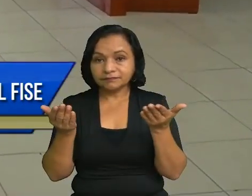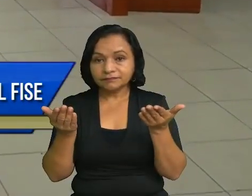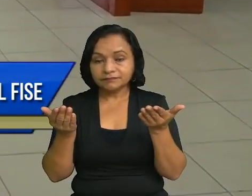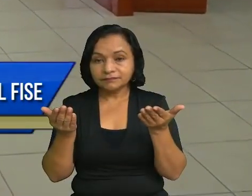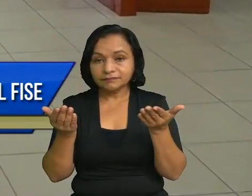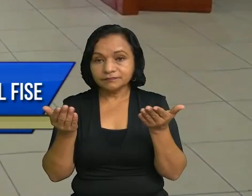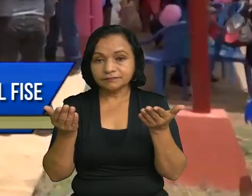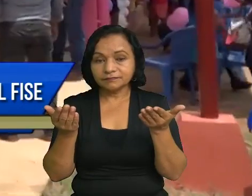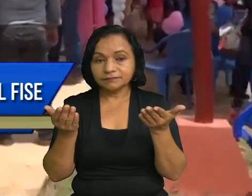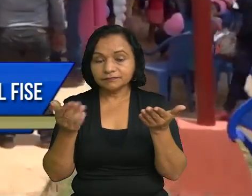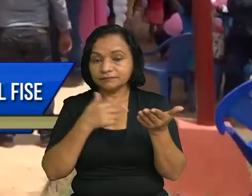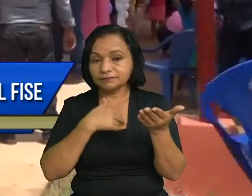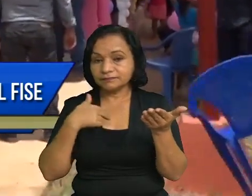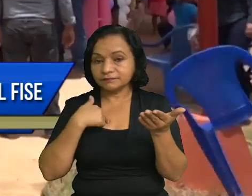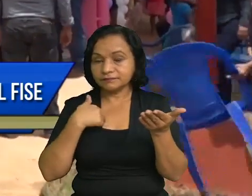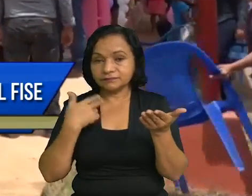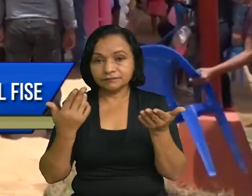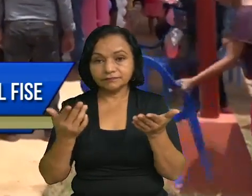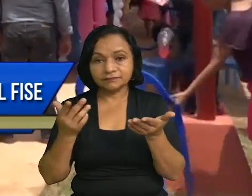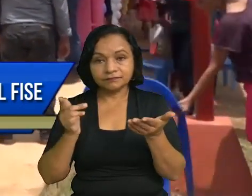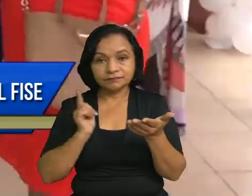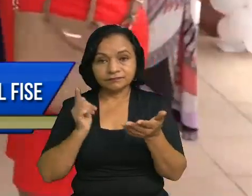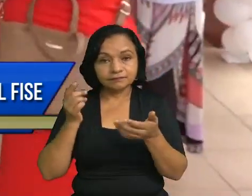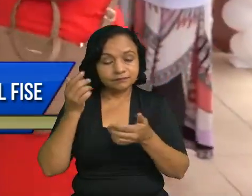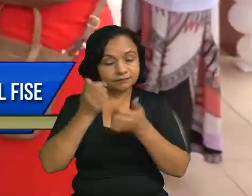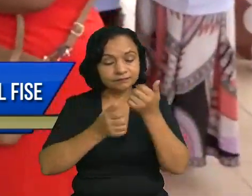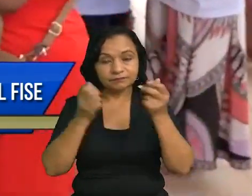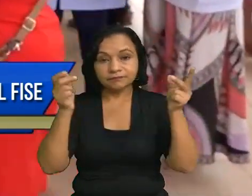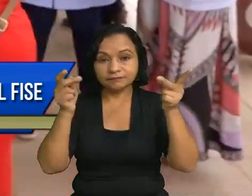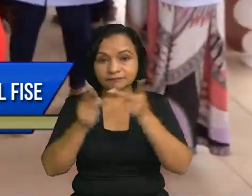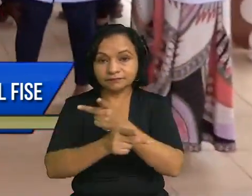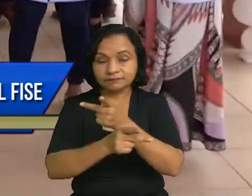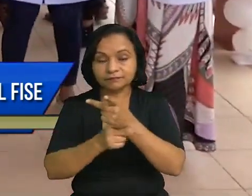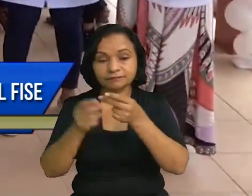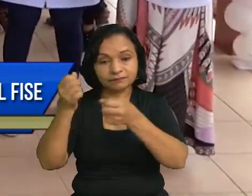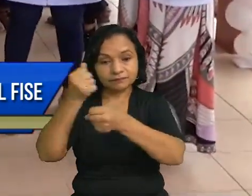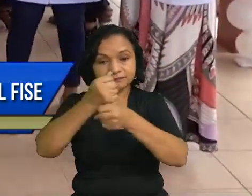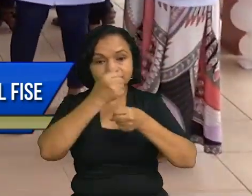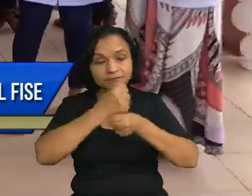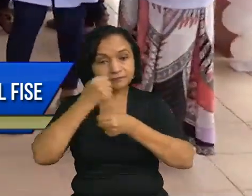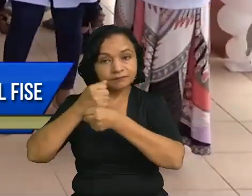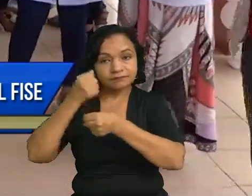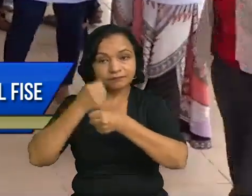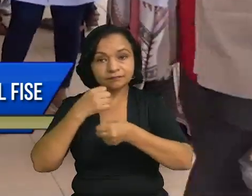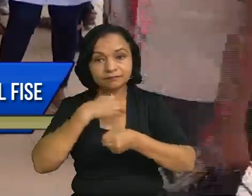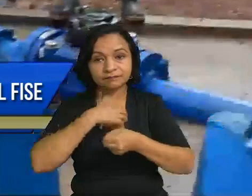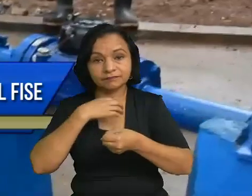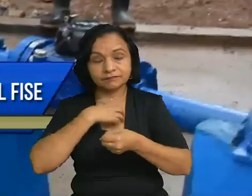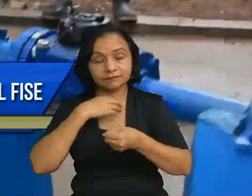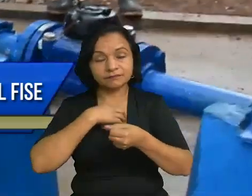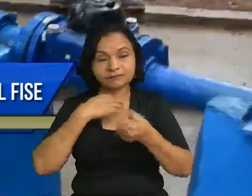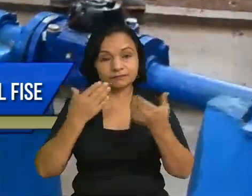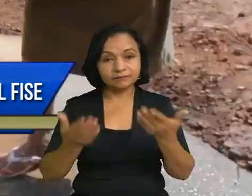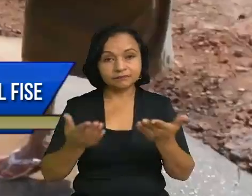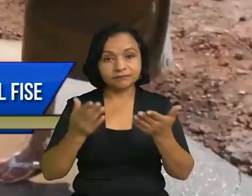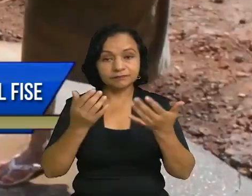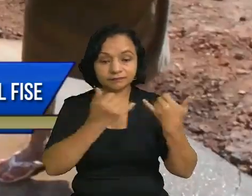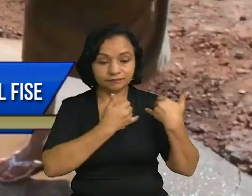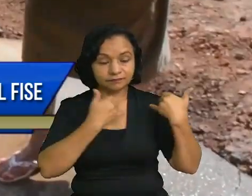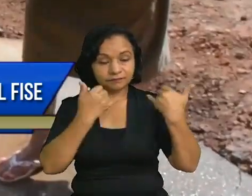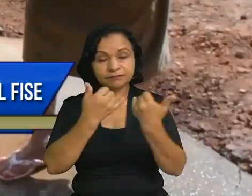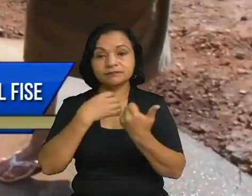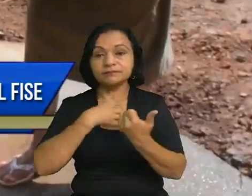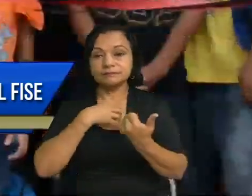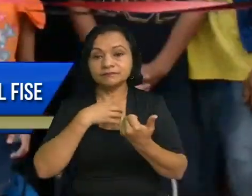afectado prácticamente pues el actuar de nuestro de nuestra institución